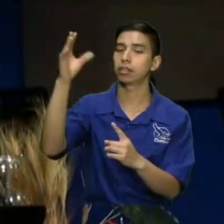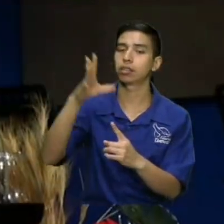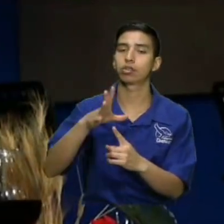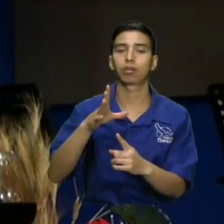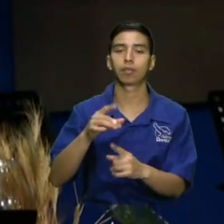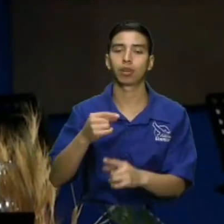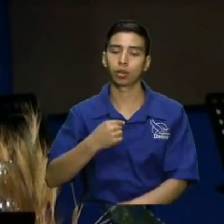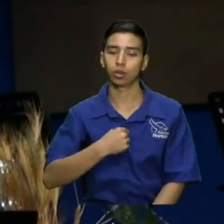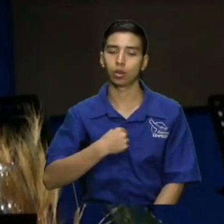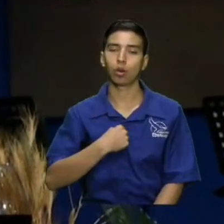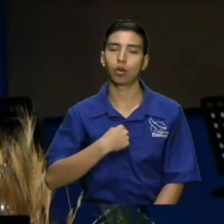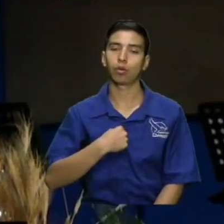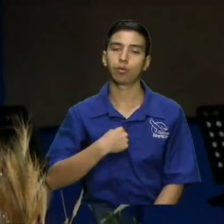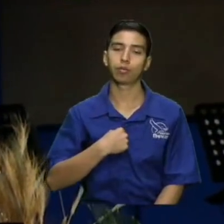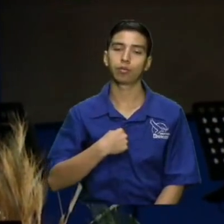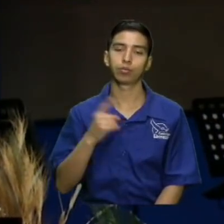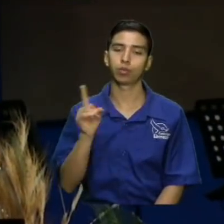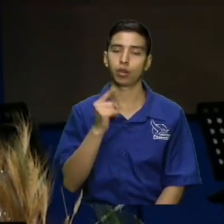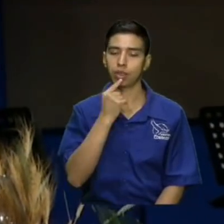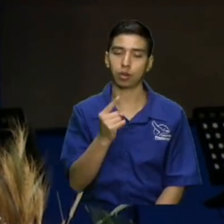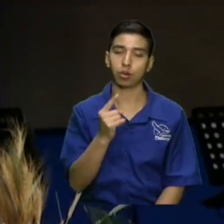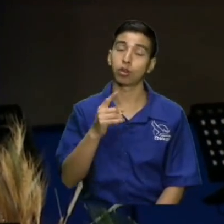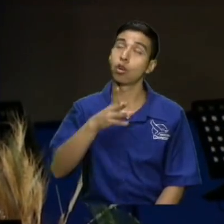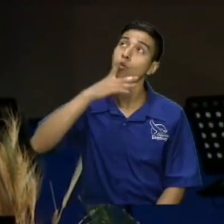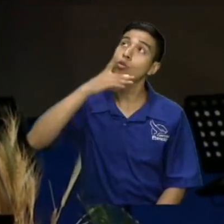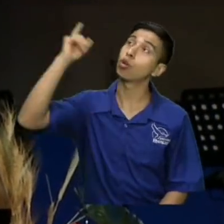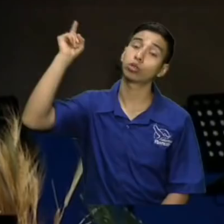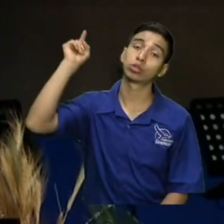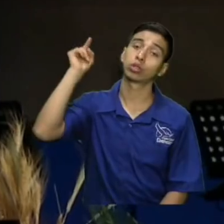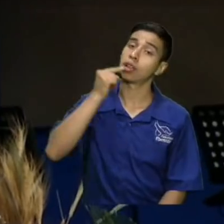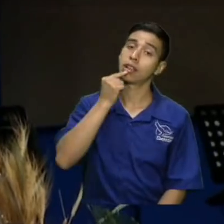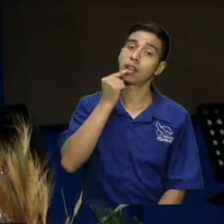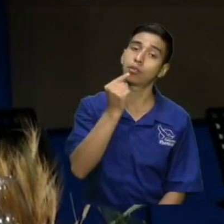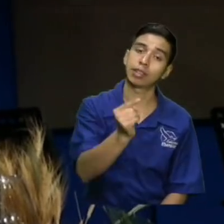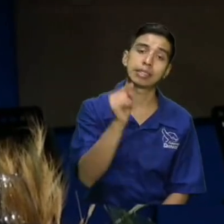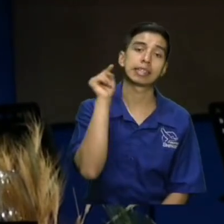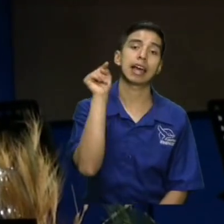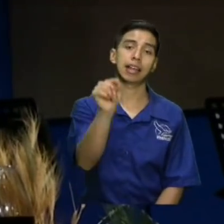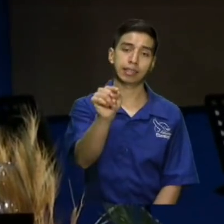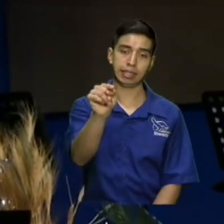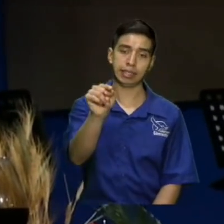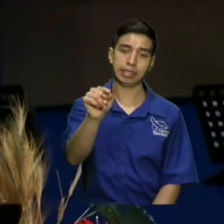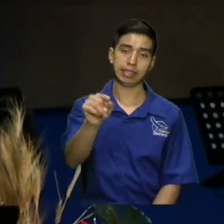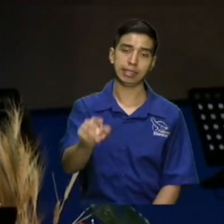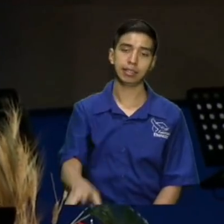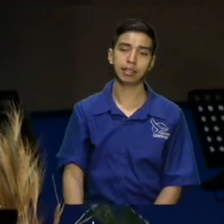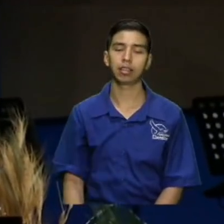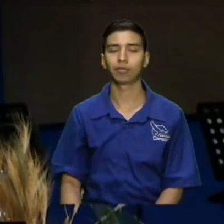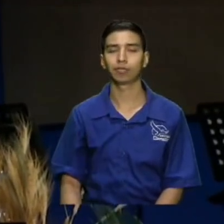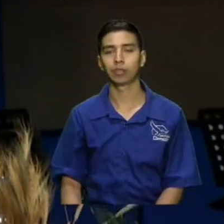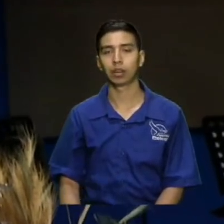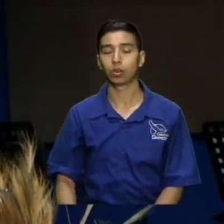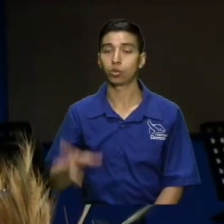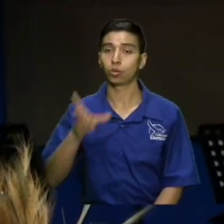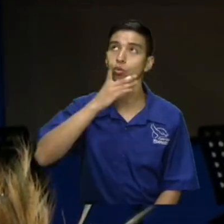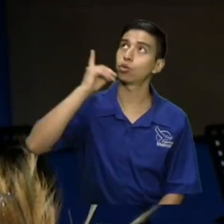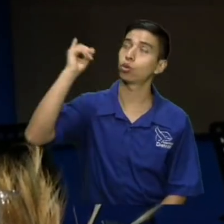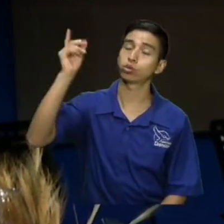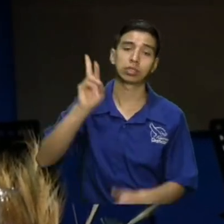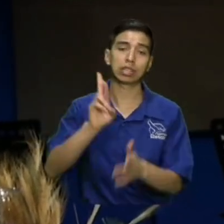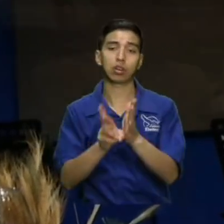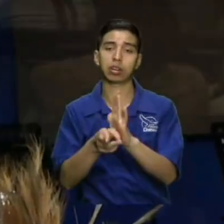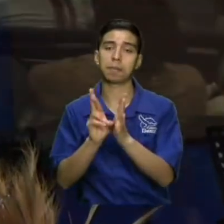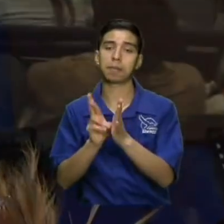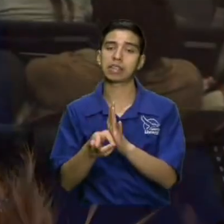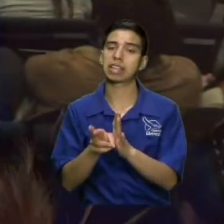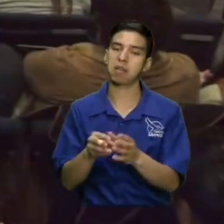Que te lo dijo Dios una vez y te lo volvió a repetir de una manera tan sobrenatural que te quedas con la boca abierta. Y dices,